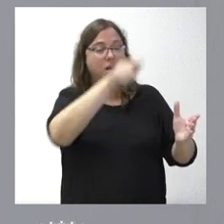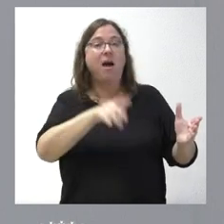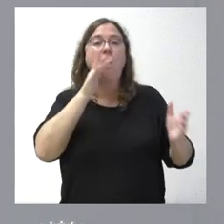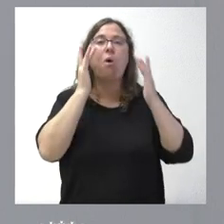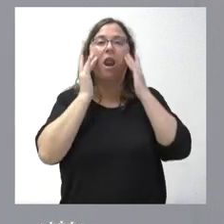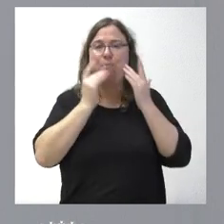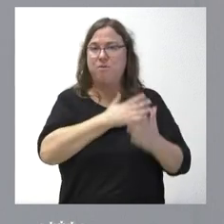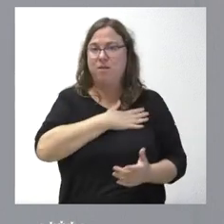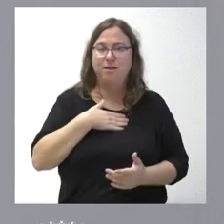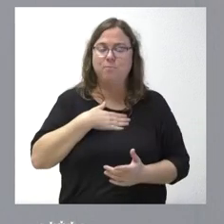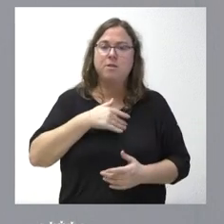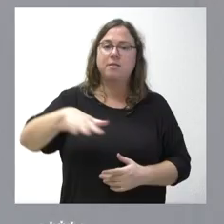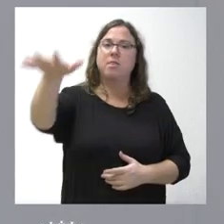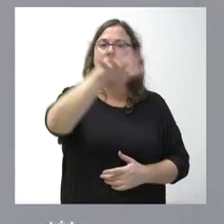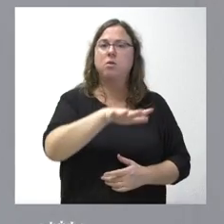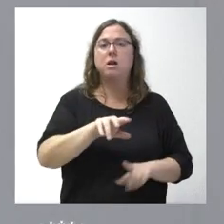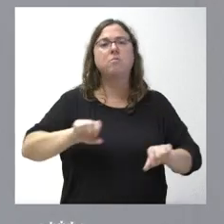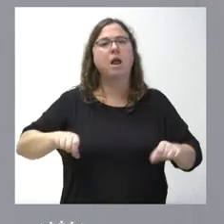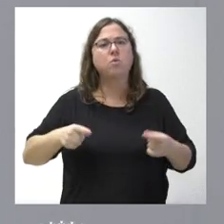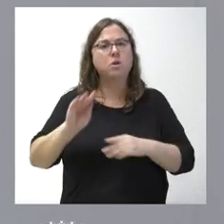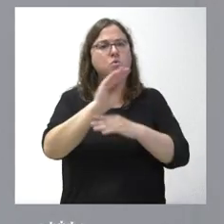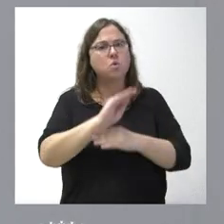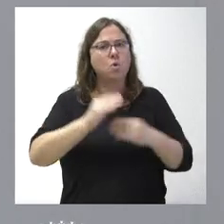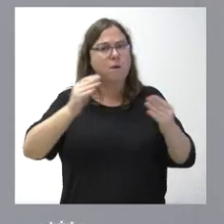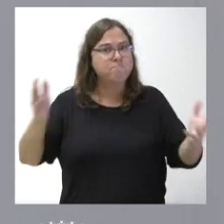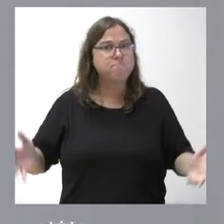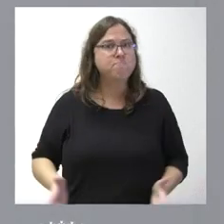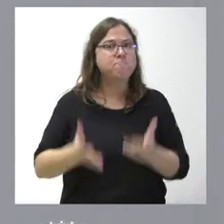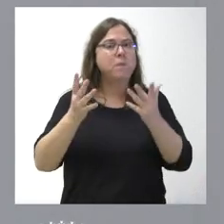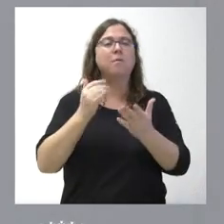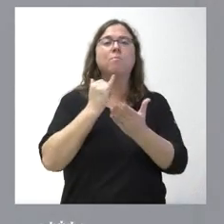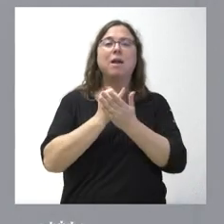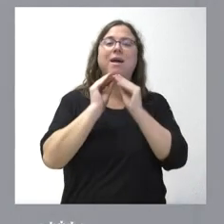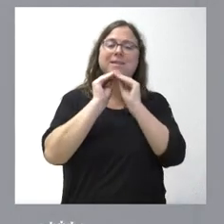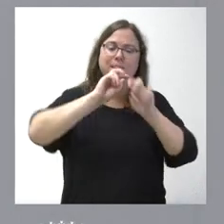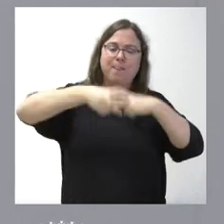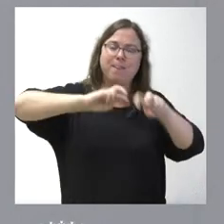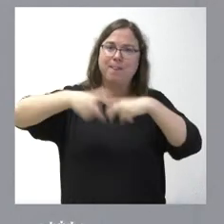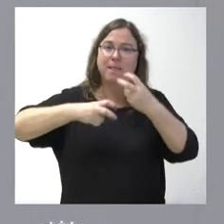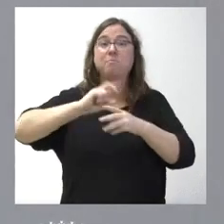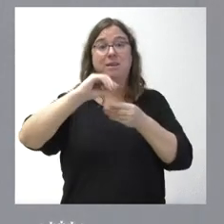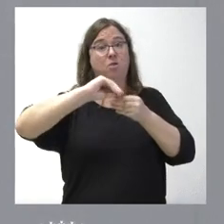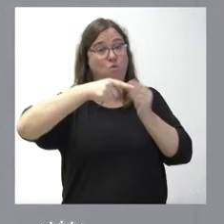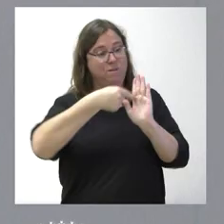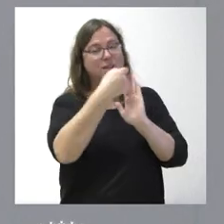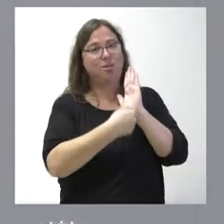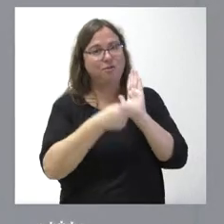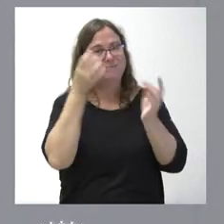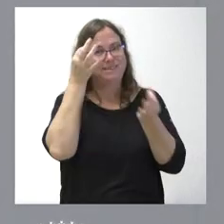gran potencial ecológico de la laguna y se hace necesario acometer diversas actuaciones de rehabilitación que tienen ustedes en la